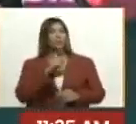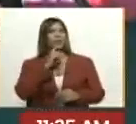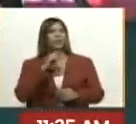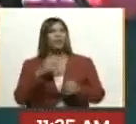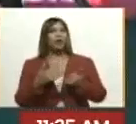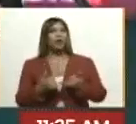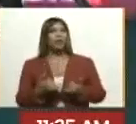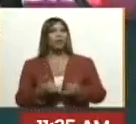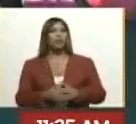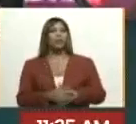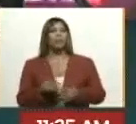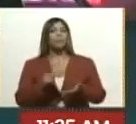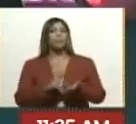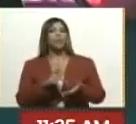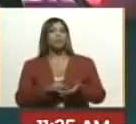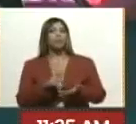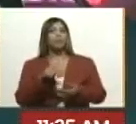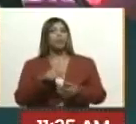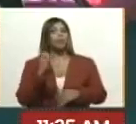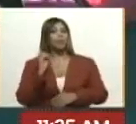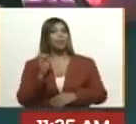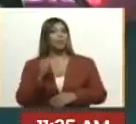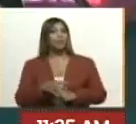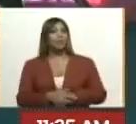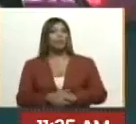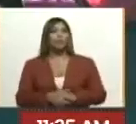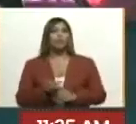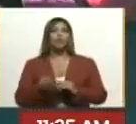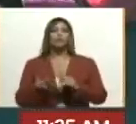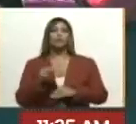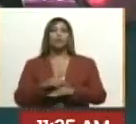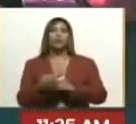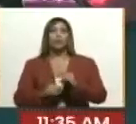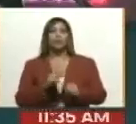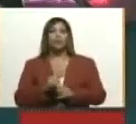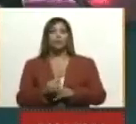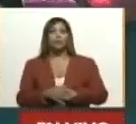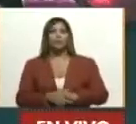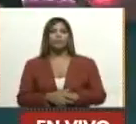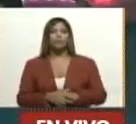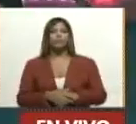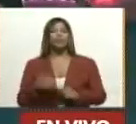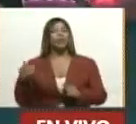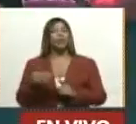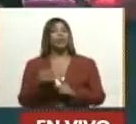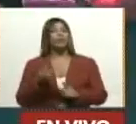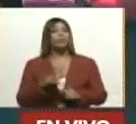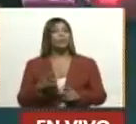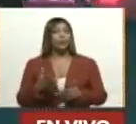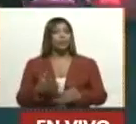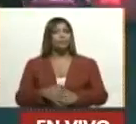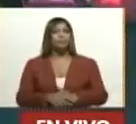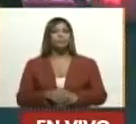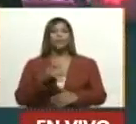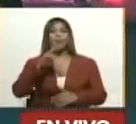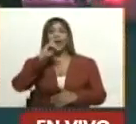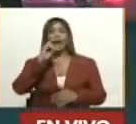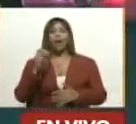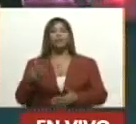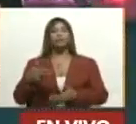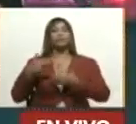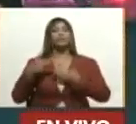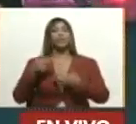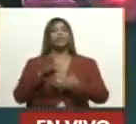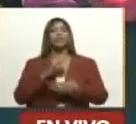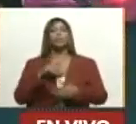hoy están participando en este foro nacional e internacional, la UFER contra Venezuela, 3 años de secuestro del